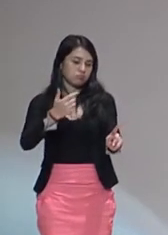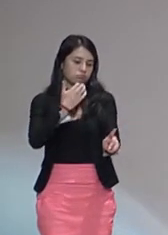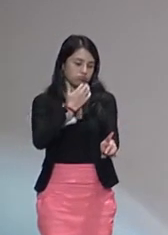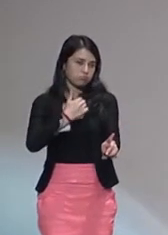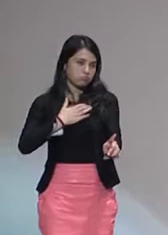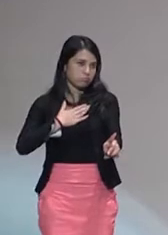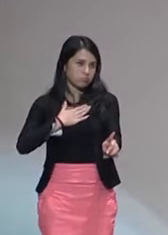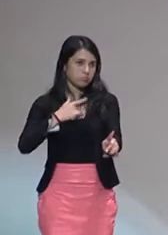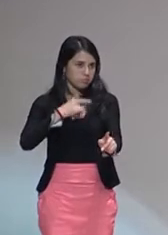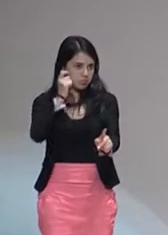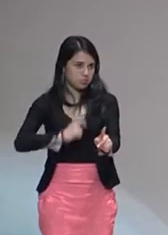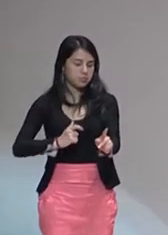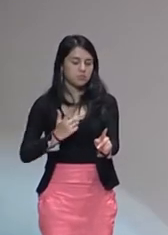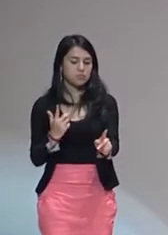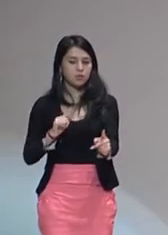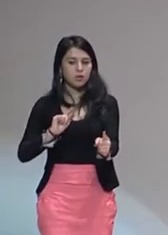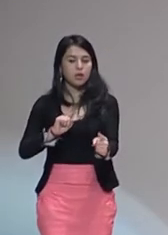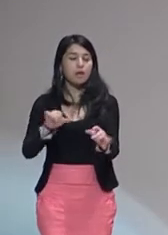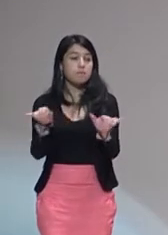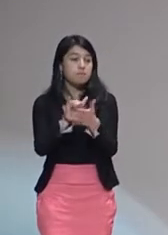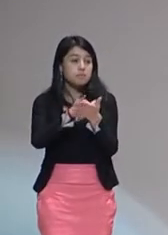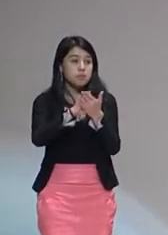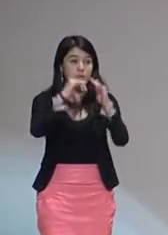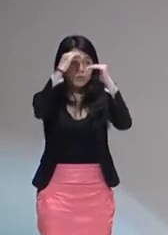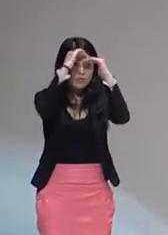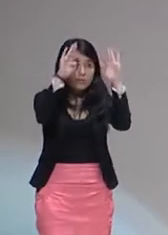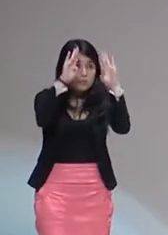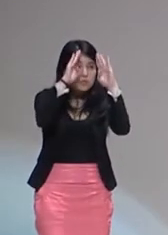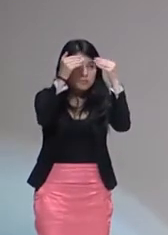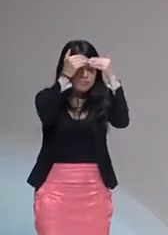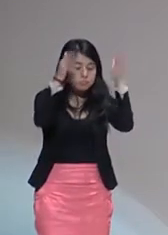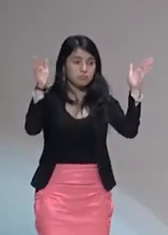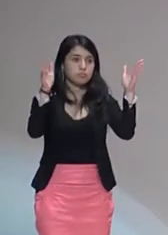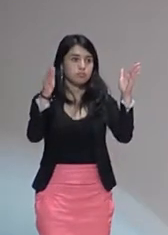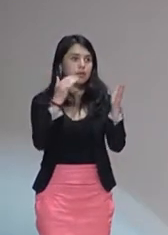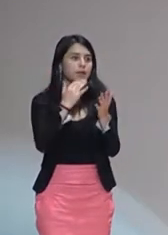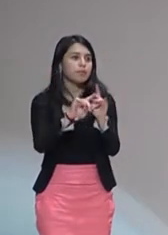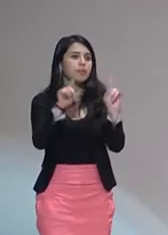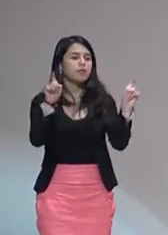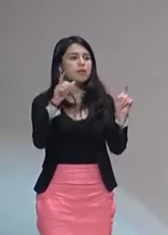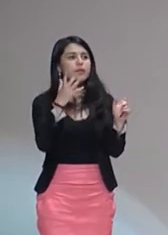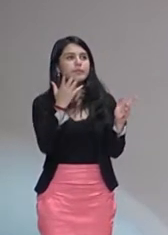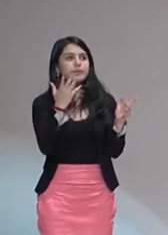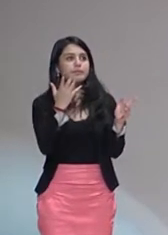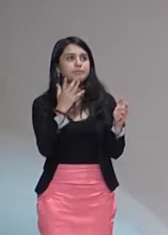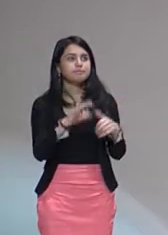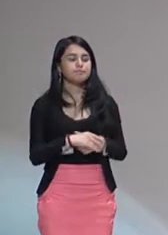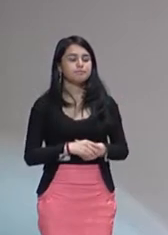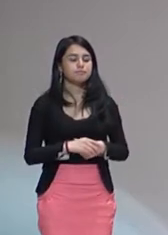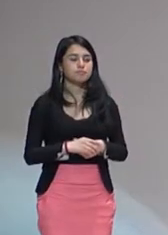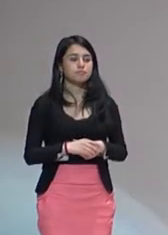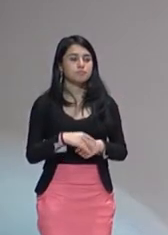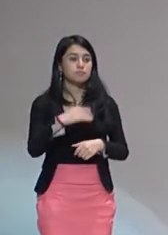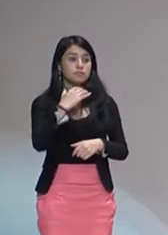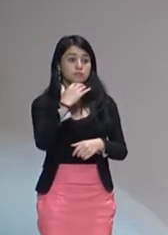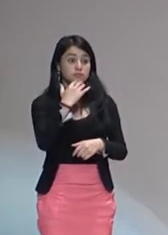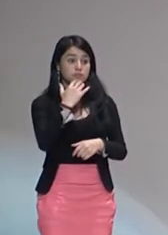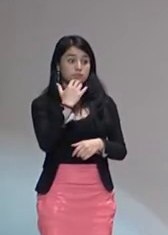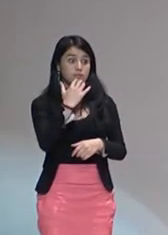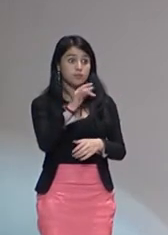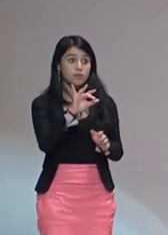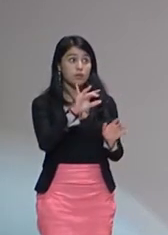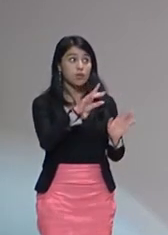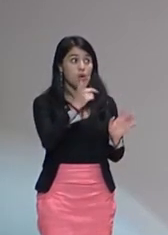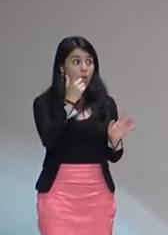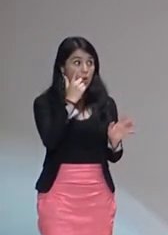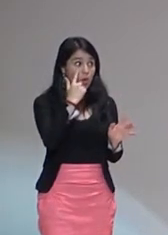personas rompamos esos paradigmas que tenemos acerca de que un paramilitar no puede